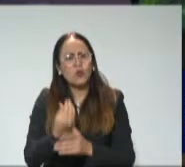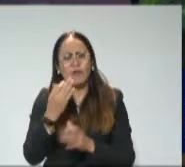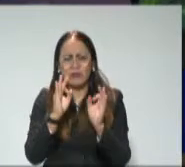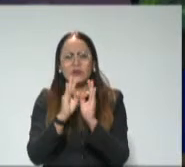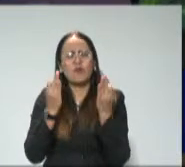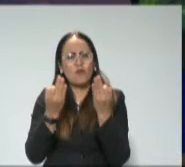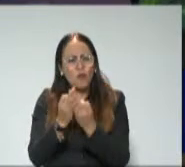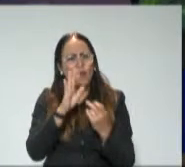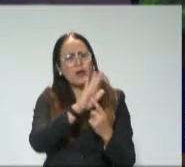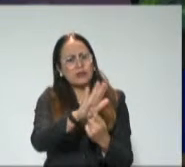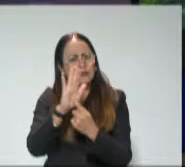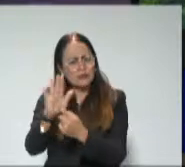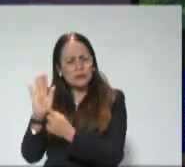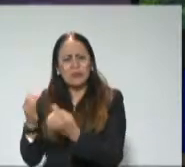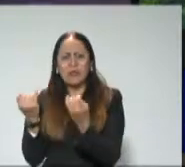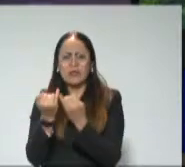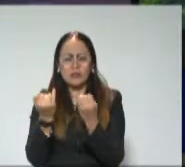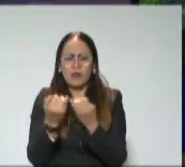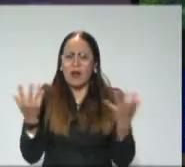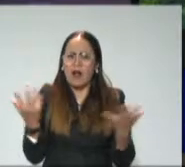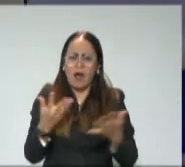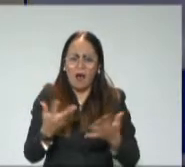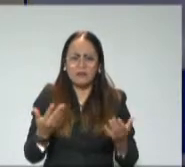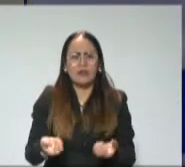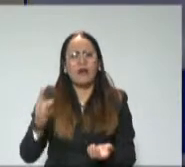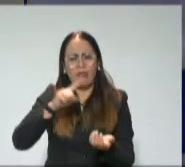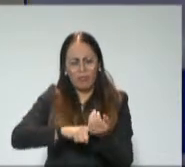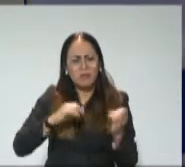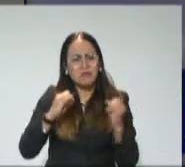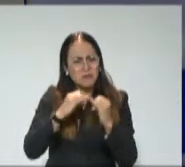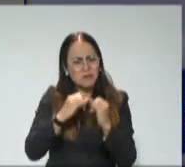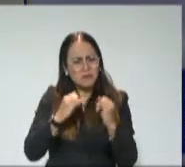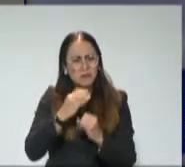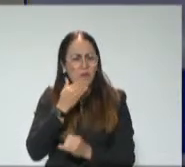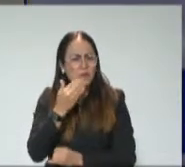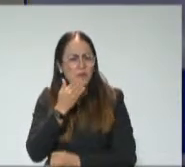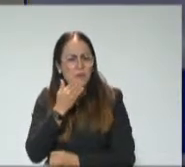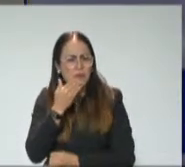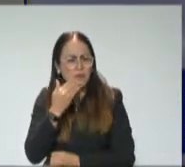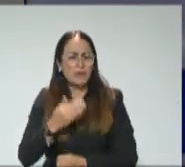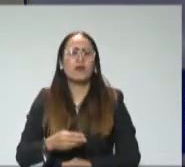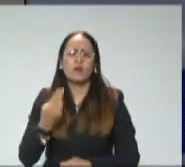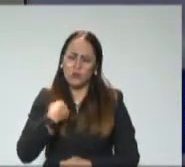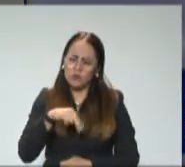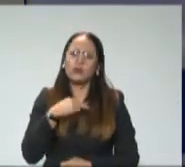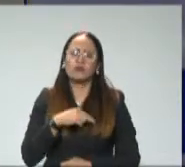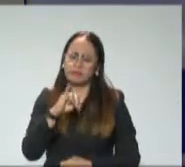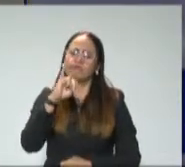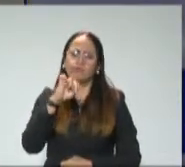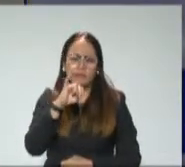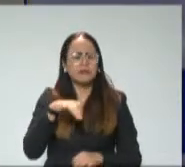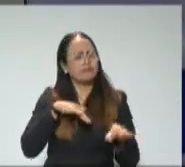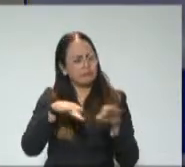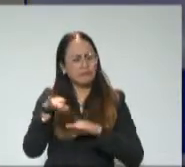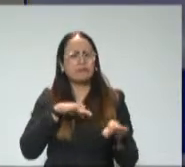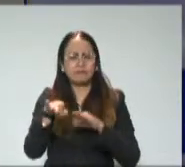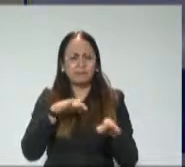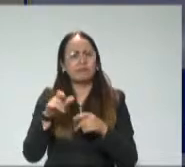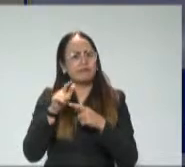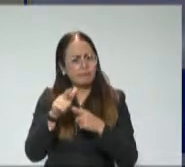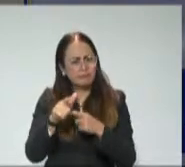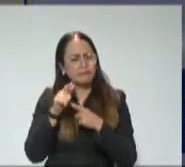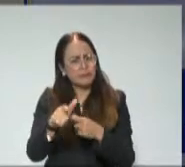mismo tiempo fortalecer el fun de las instituciones tenemos trabajo indudablemente que